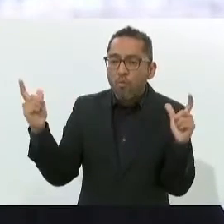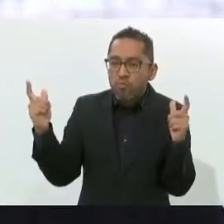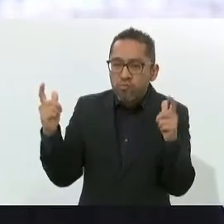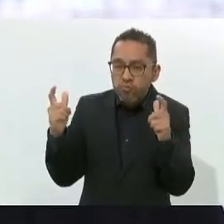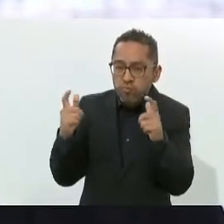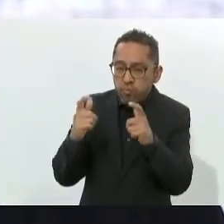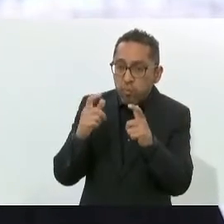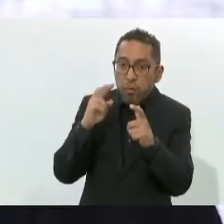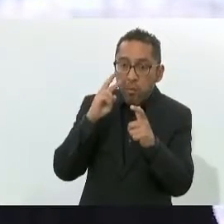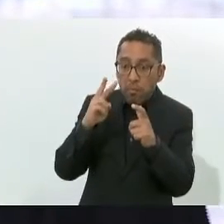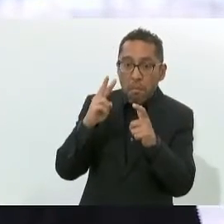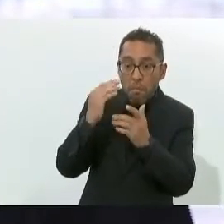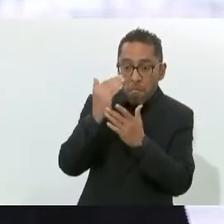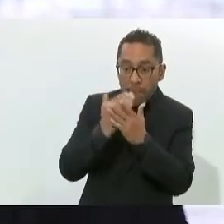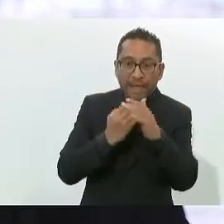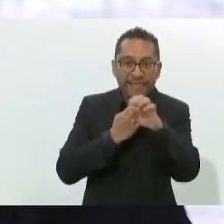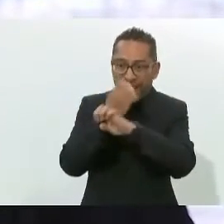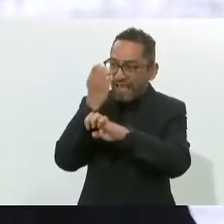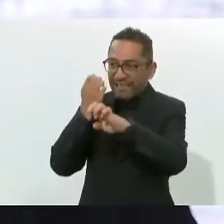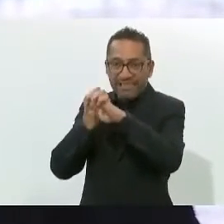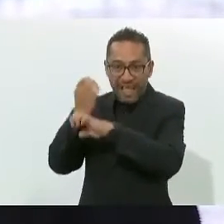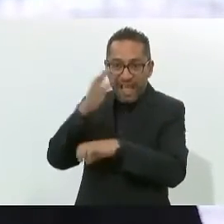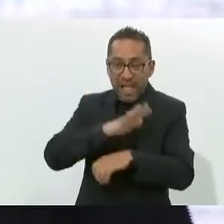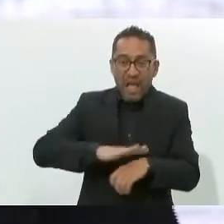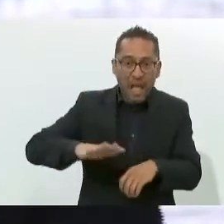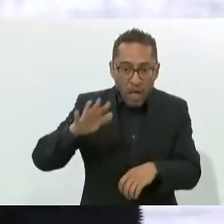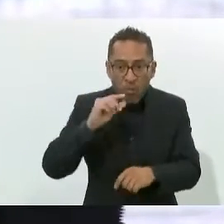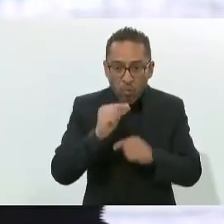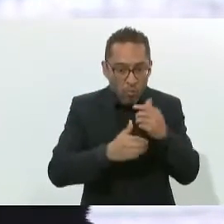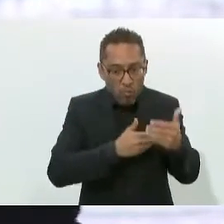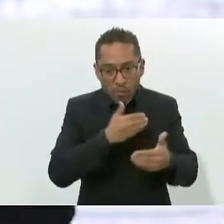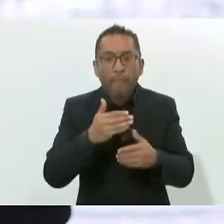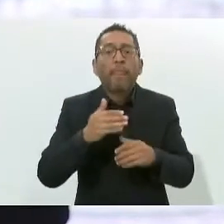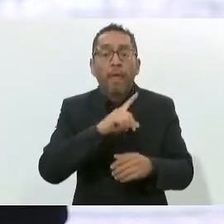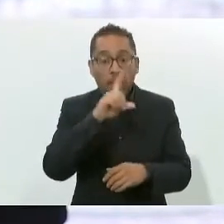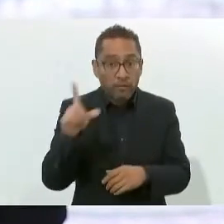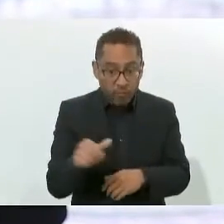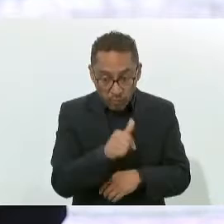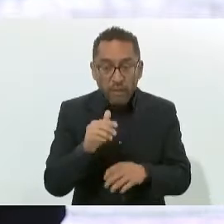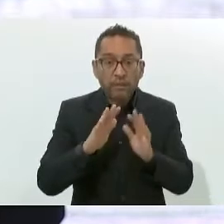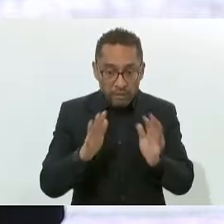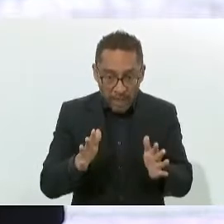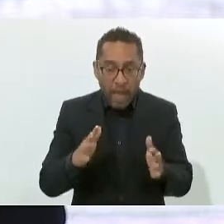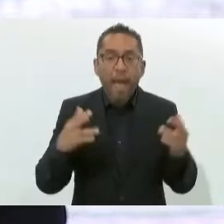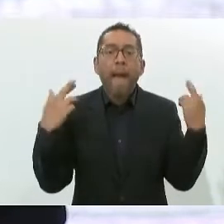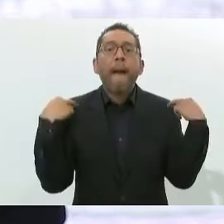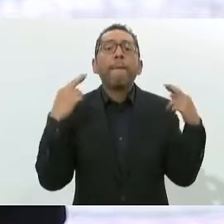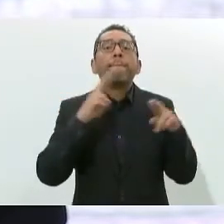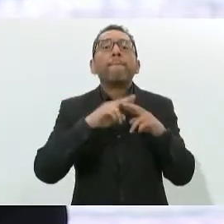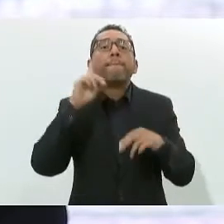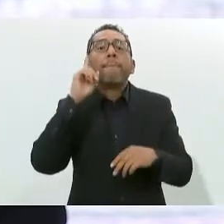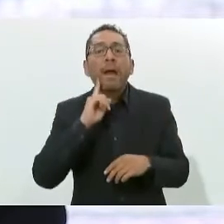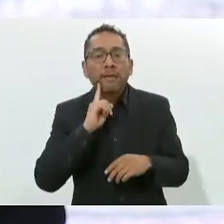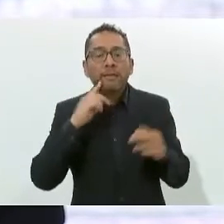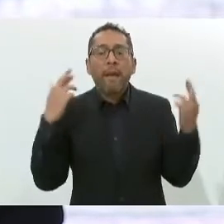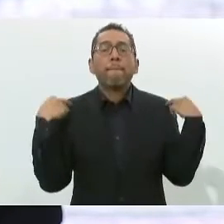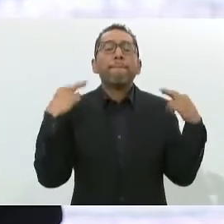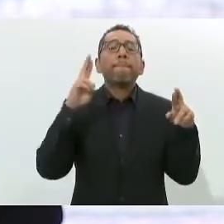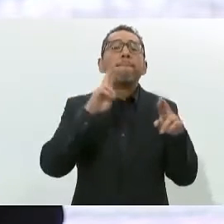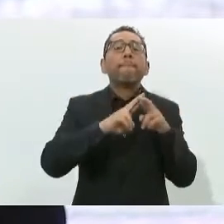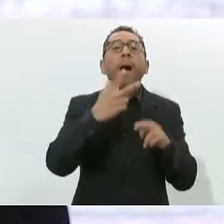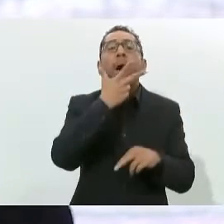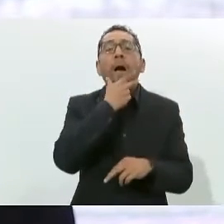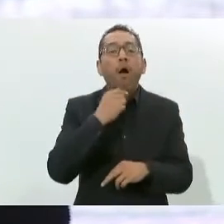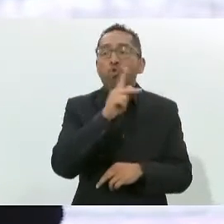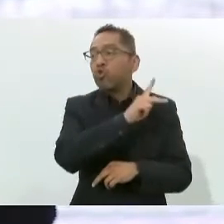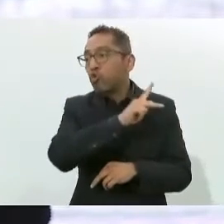la pandemia en los estados, se va a empezar también a vacunar a maestras, a maestros para el